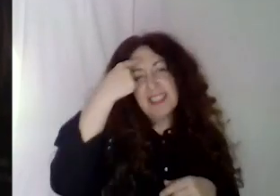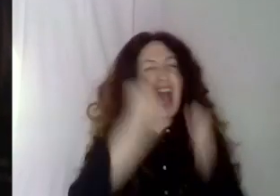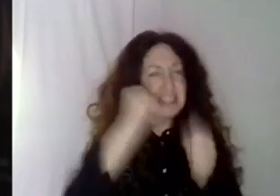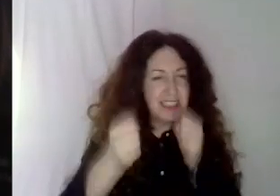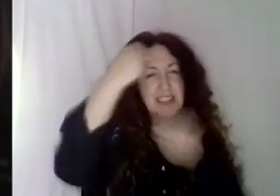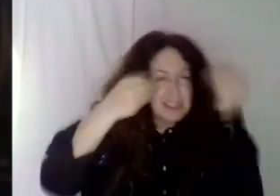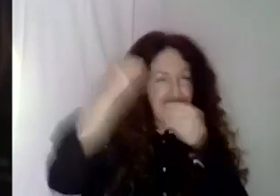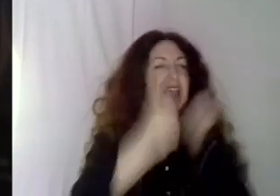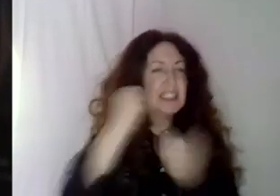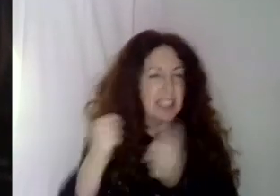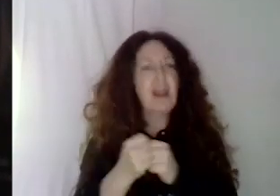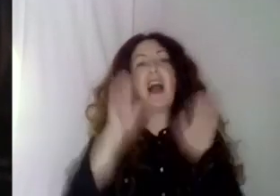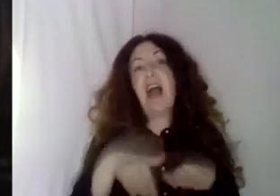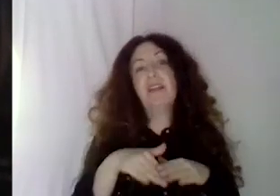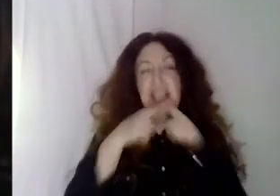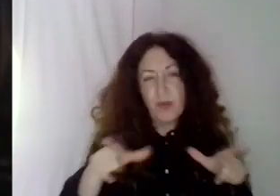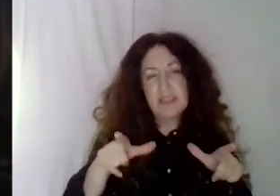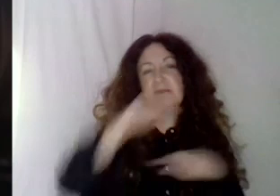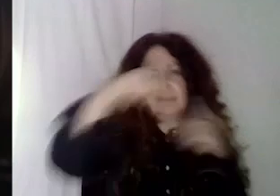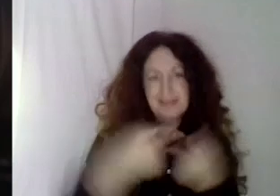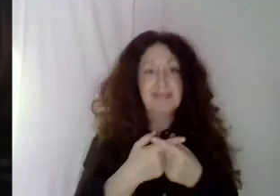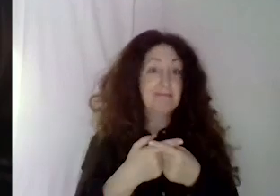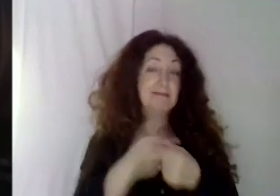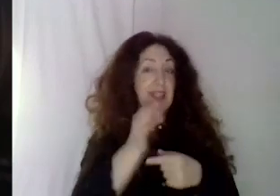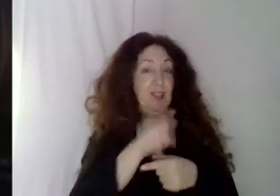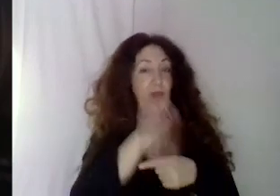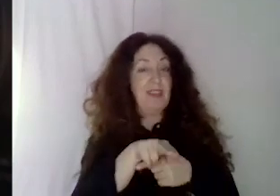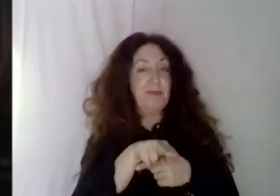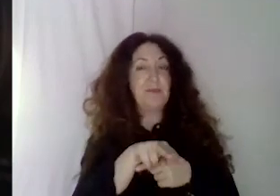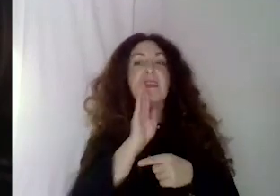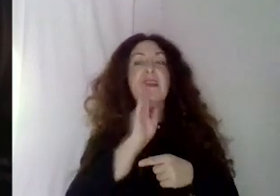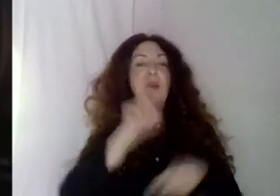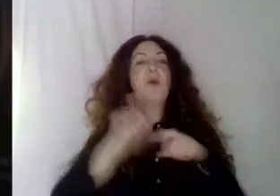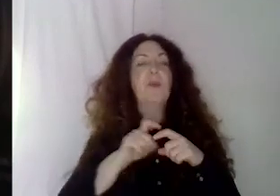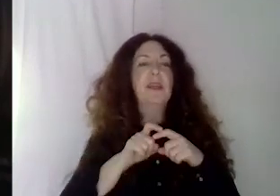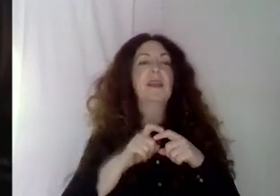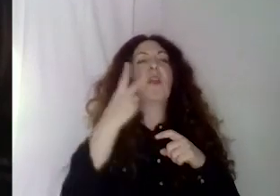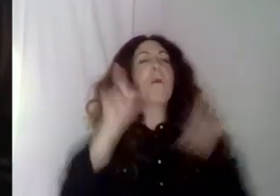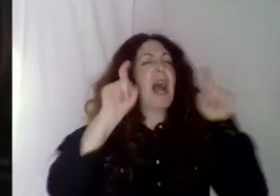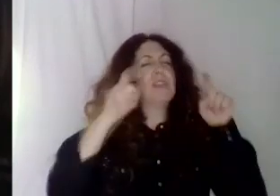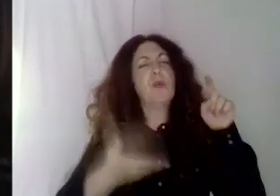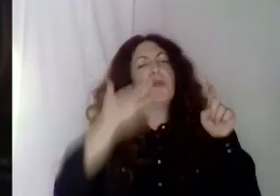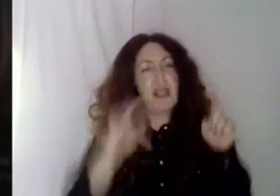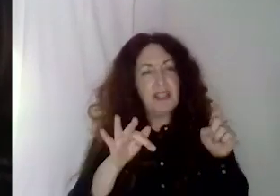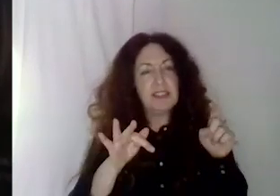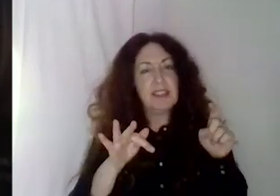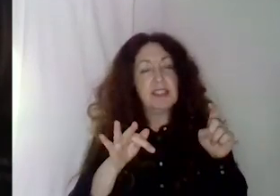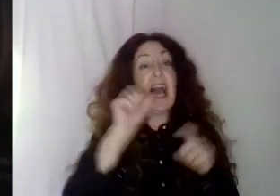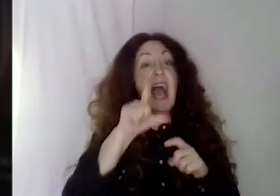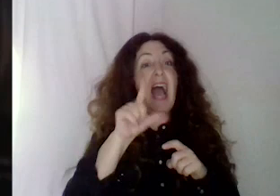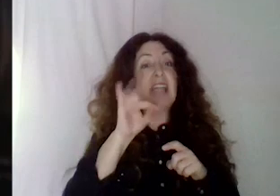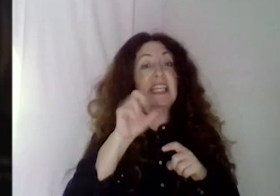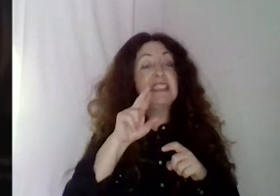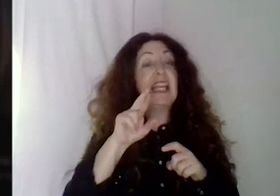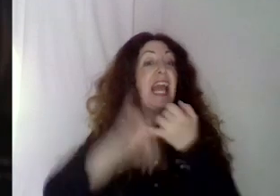historia tiene unas leyes que al conocerlas, bueno, más o menos puedes ir dominándolas. Pero a mí me hubiera gustado más hablar